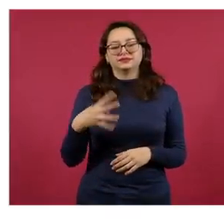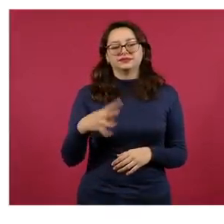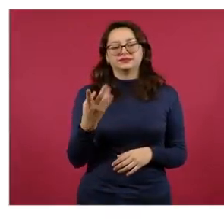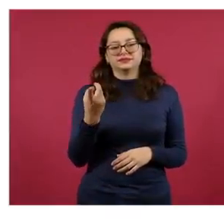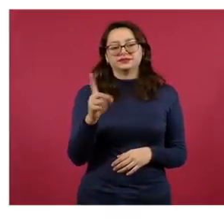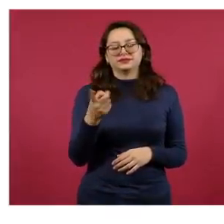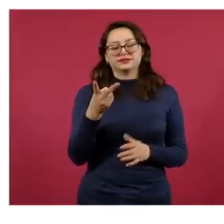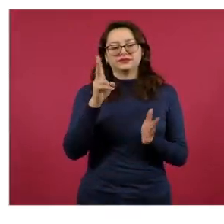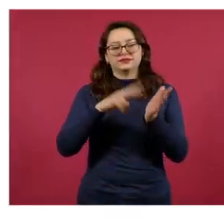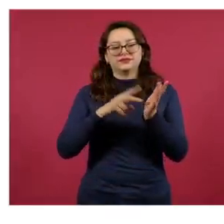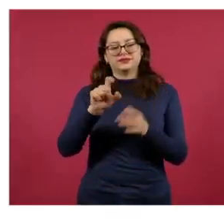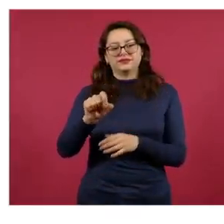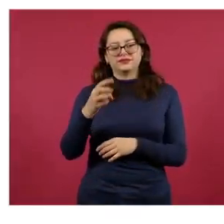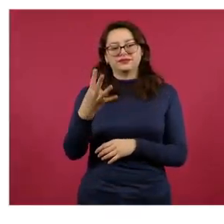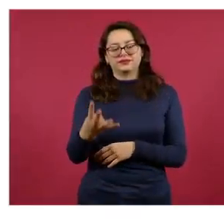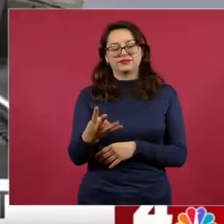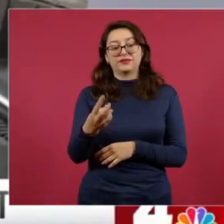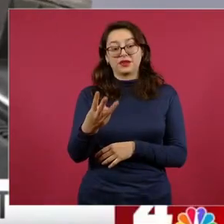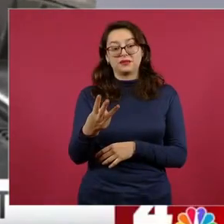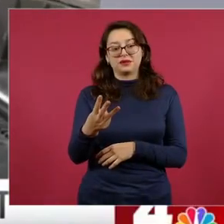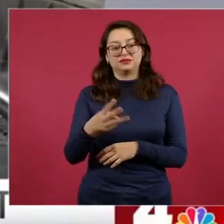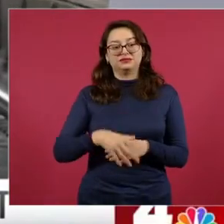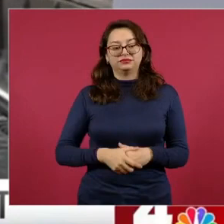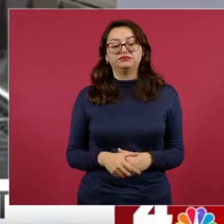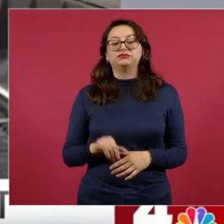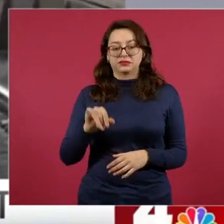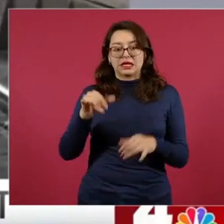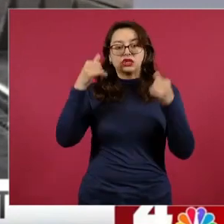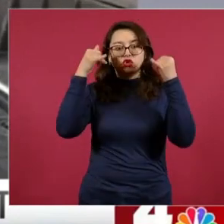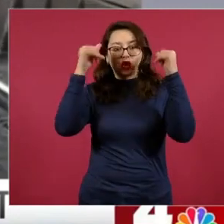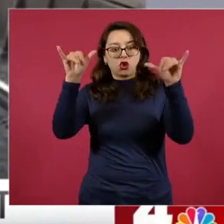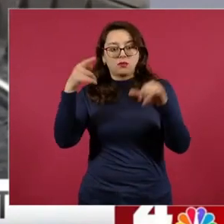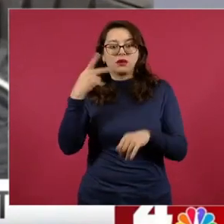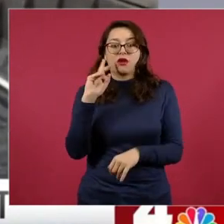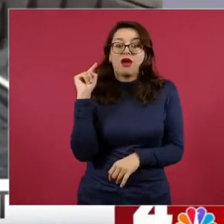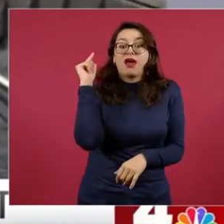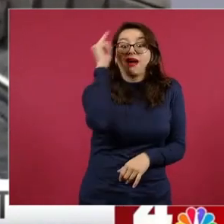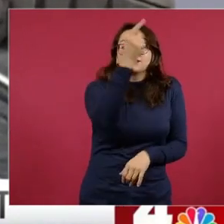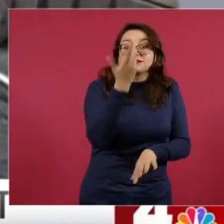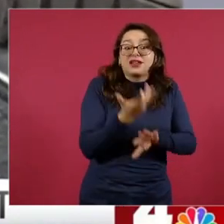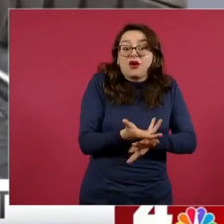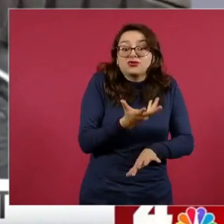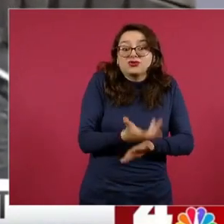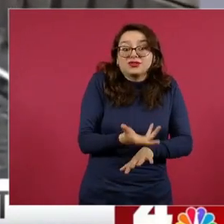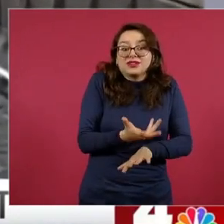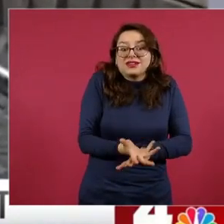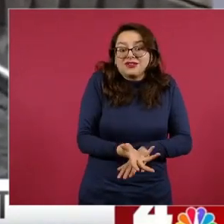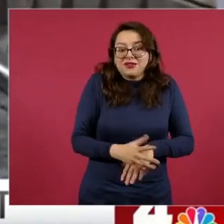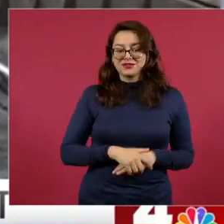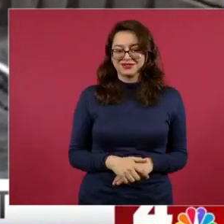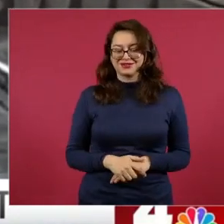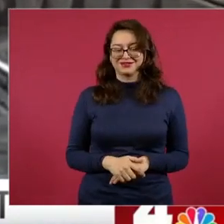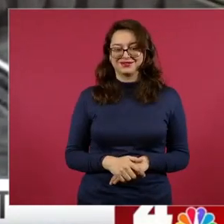de diciembre de 2023. Esto sí ocurrió, pero fue en New Jersey y, bueno, como